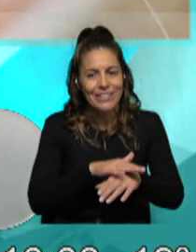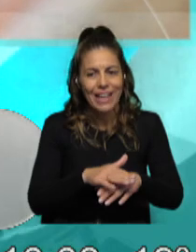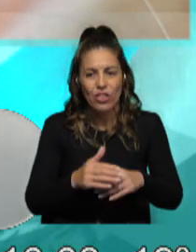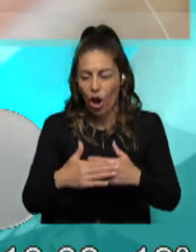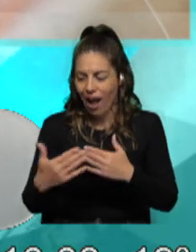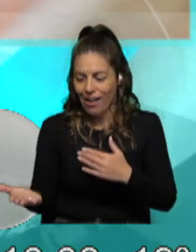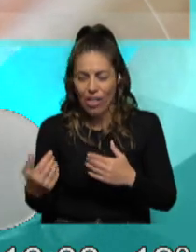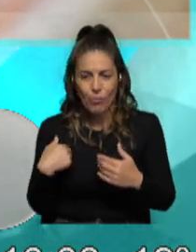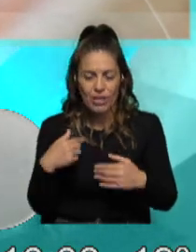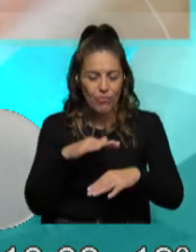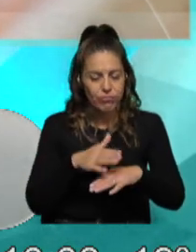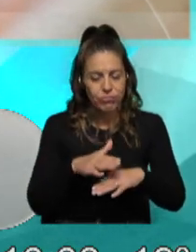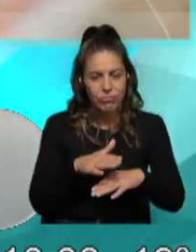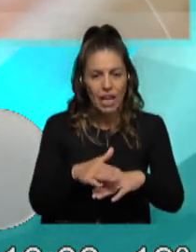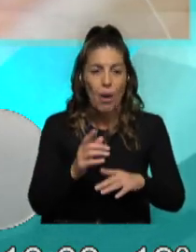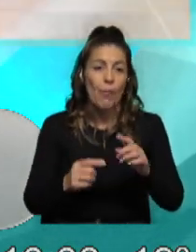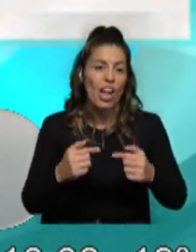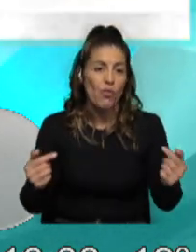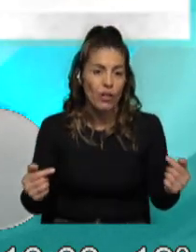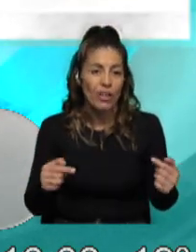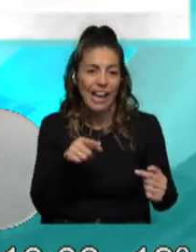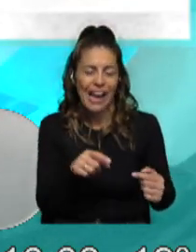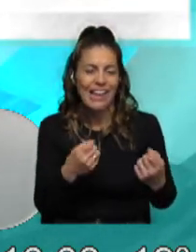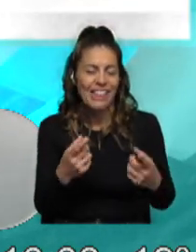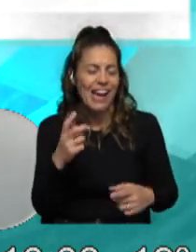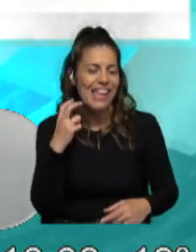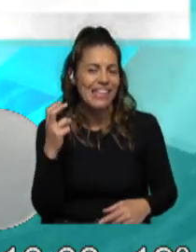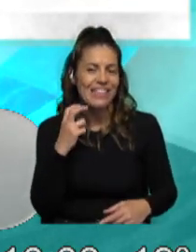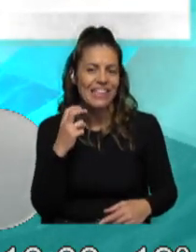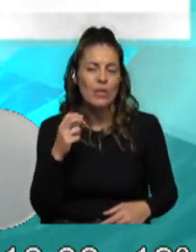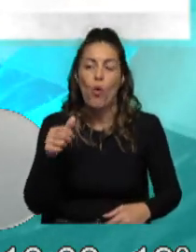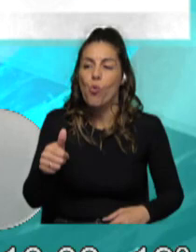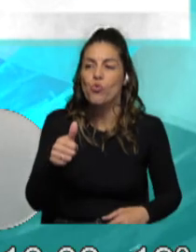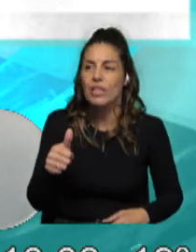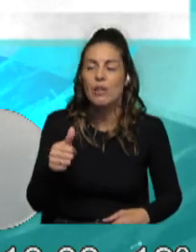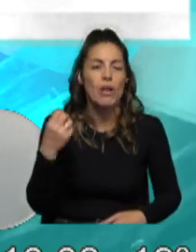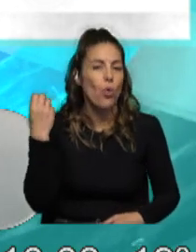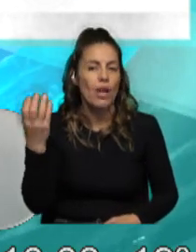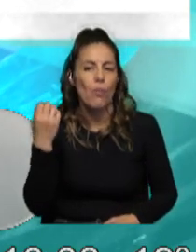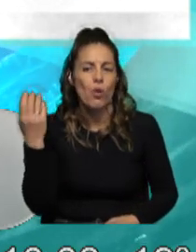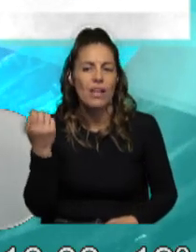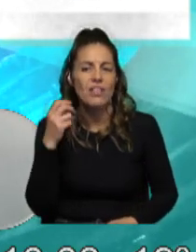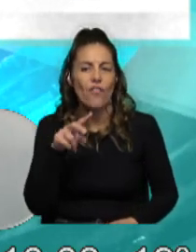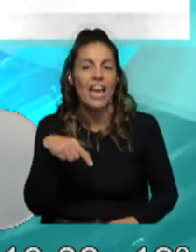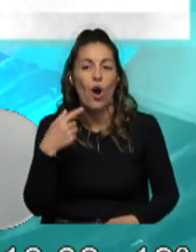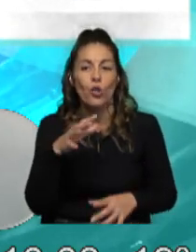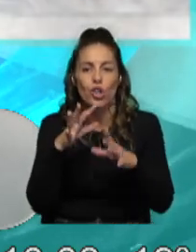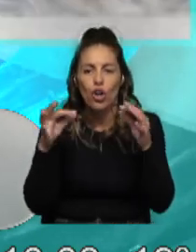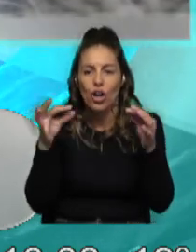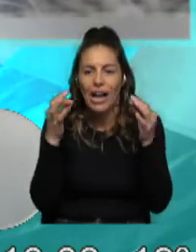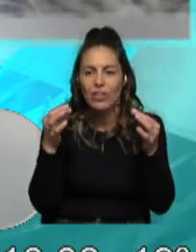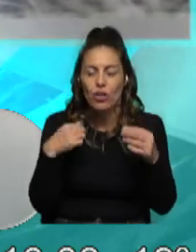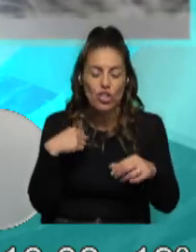mío, y por distintos factores que a él le generan estrés, ya sea un timbre, una ambulancia, ve a otro gato, yo